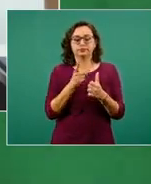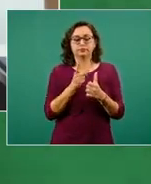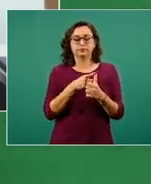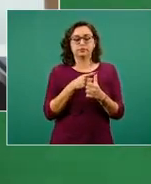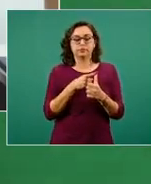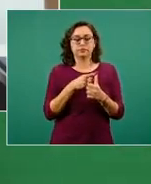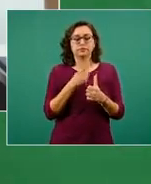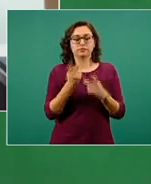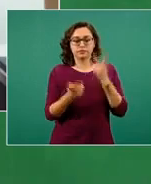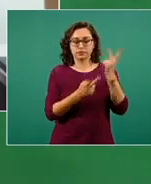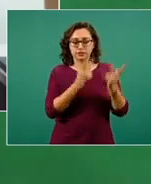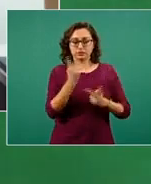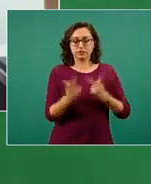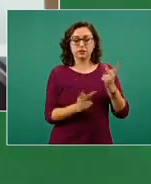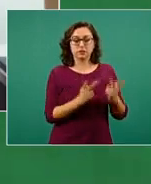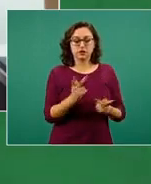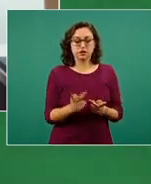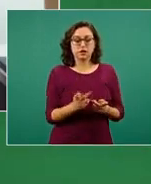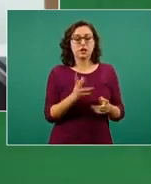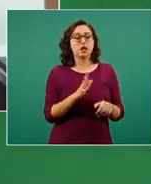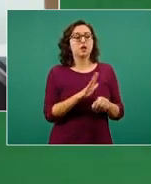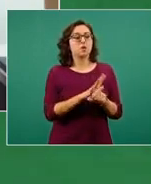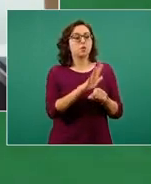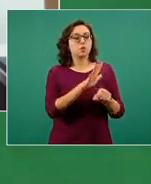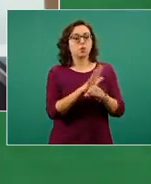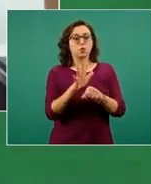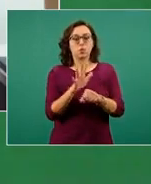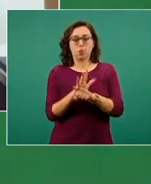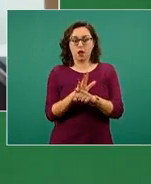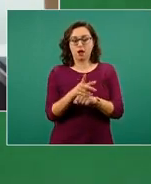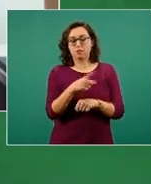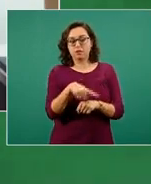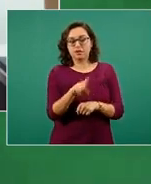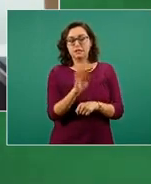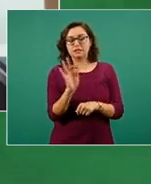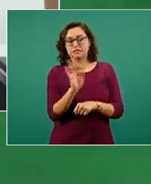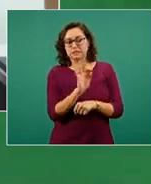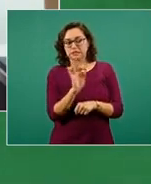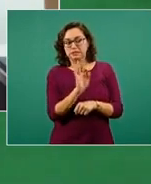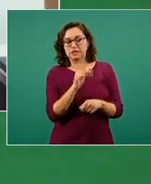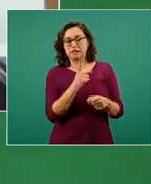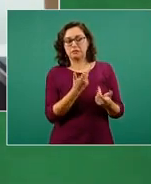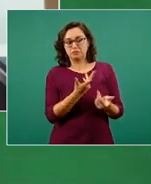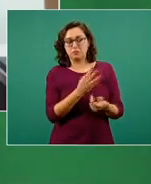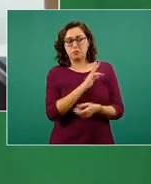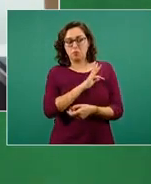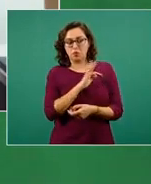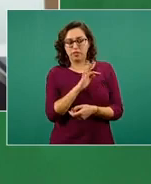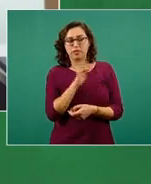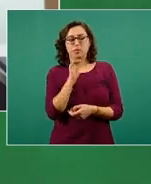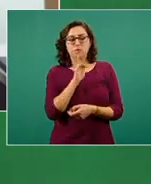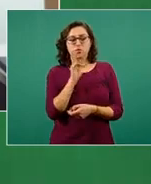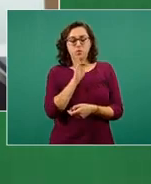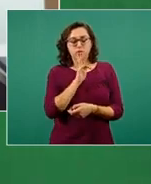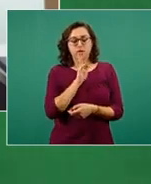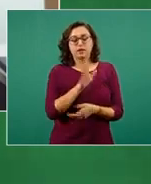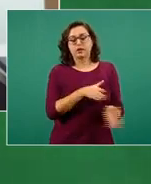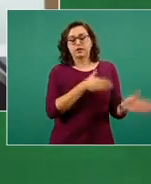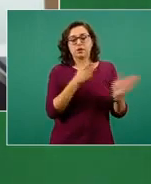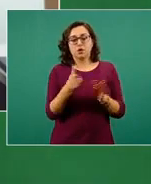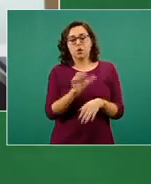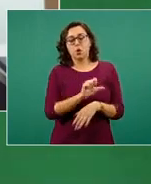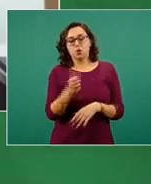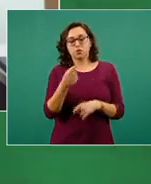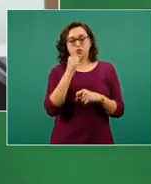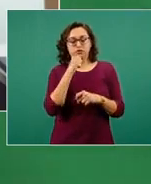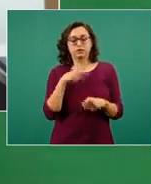de encuestas, qué pacientes tenían alto índice de poder tener la probabilidad de poder aplicar las pruebas, y por otro lado también